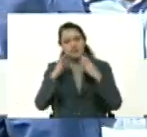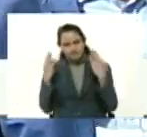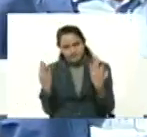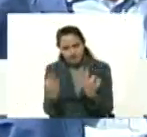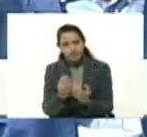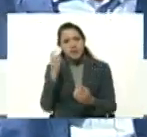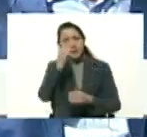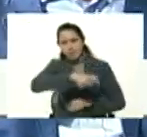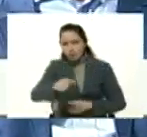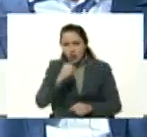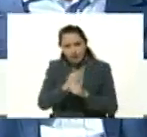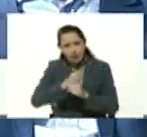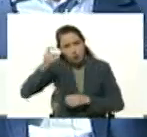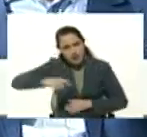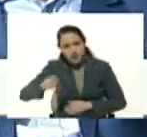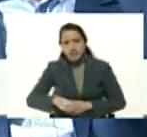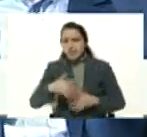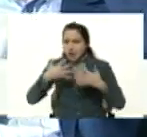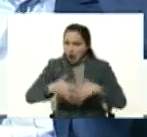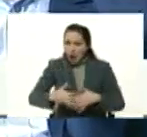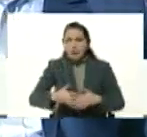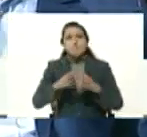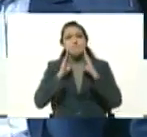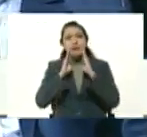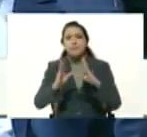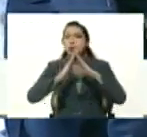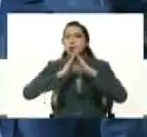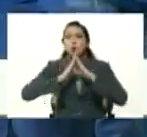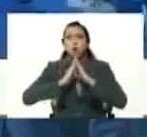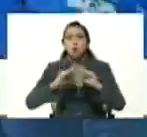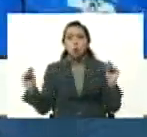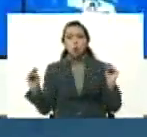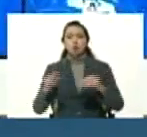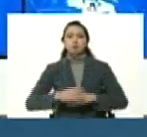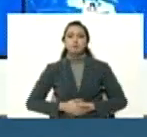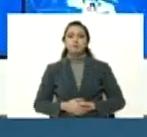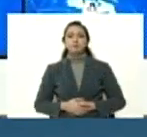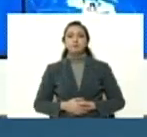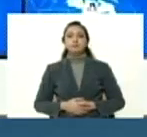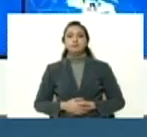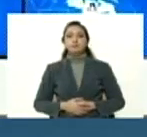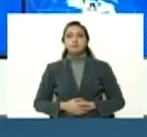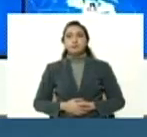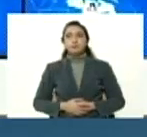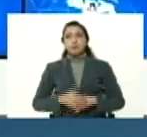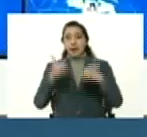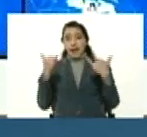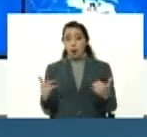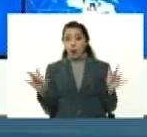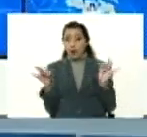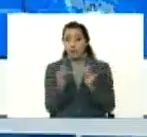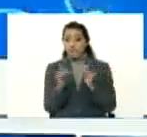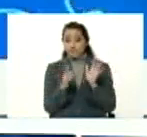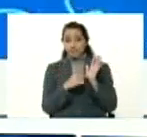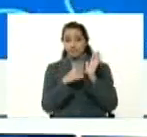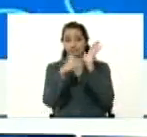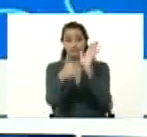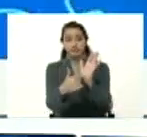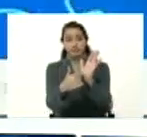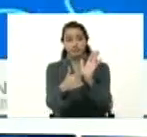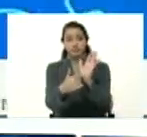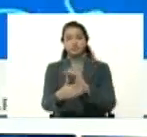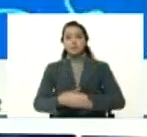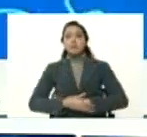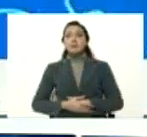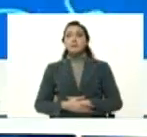para el trabajador, para el empresario. Beneficio para todos. Es así. Vámonos en un pase, en vivo y directo, para